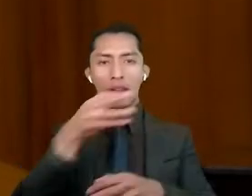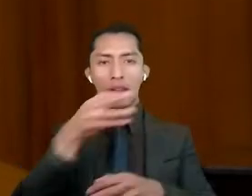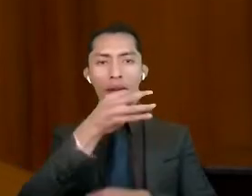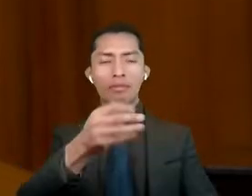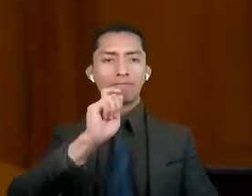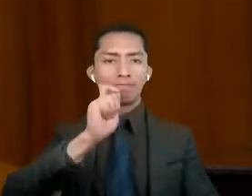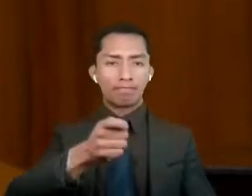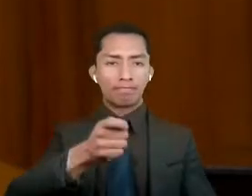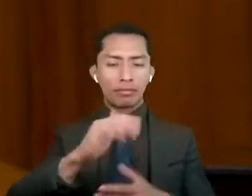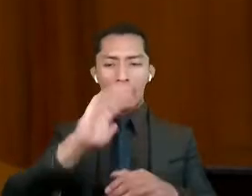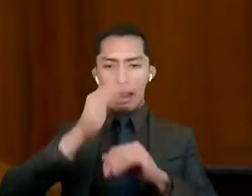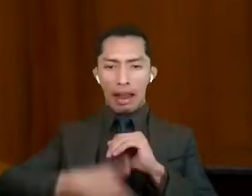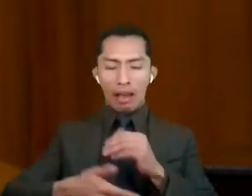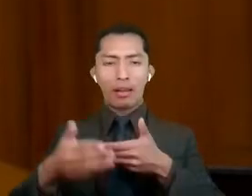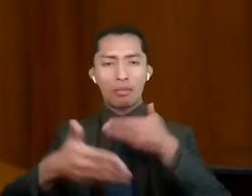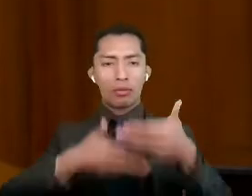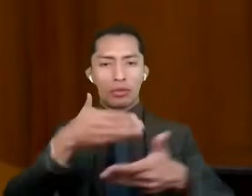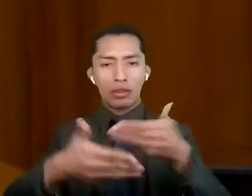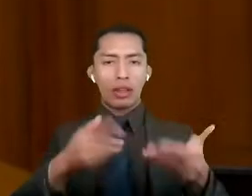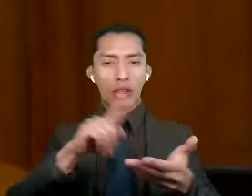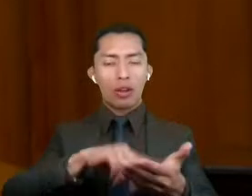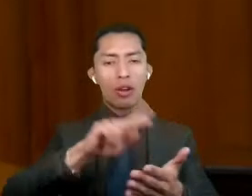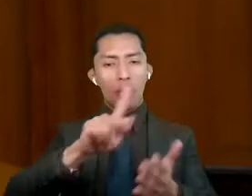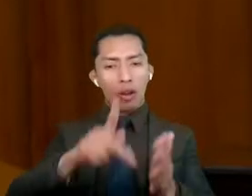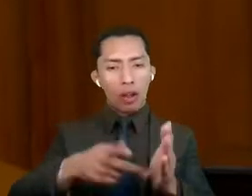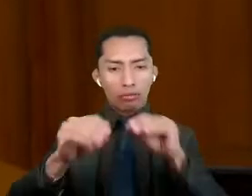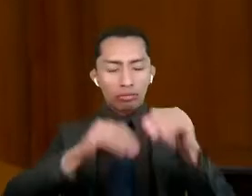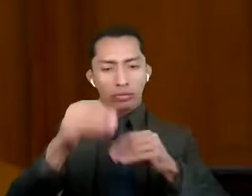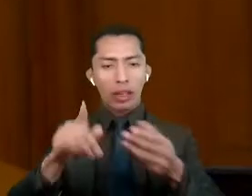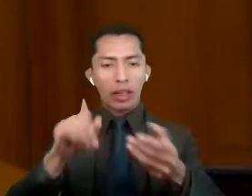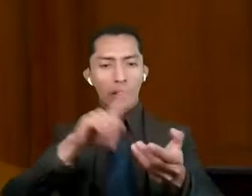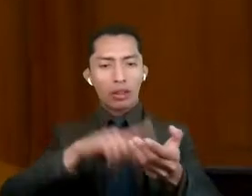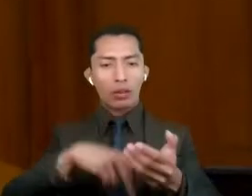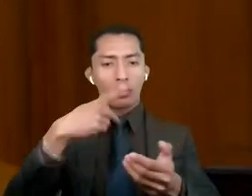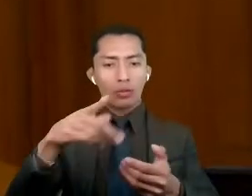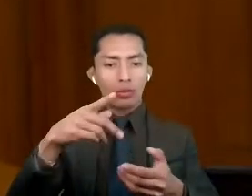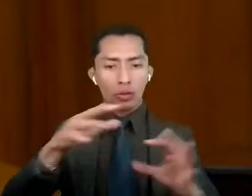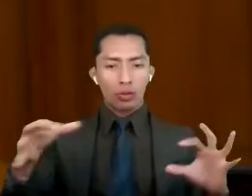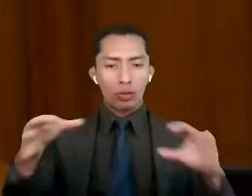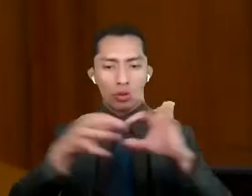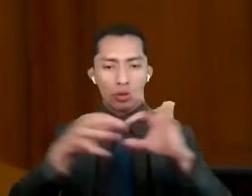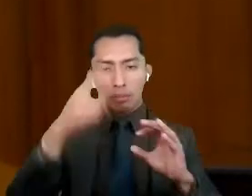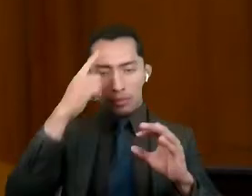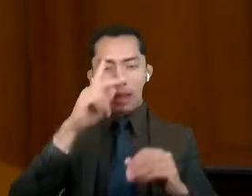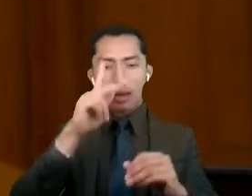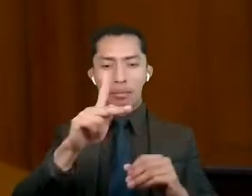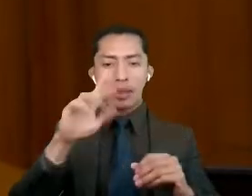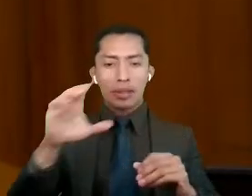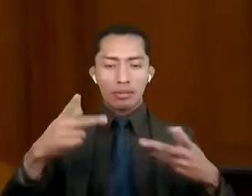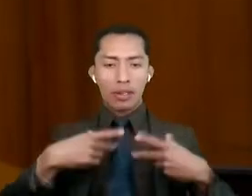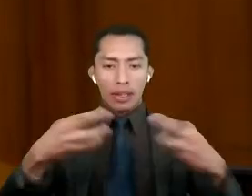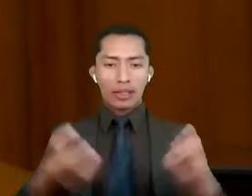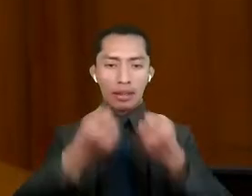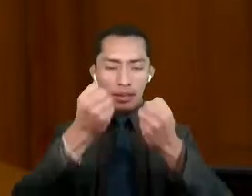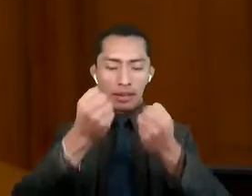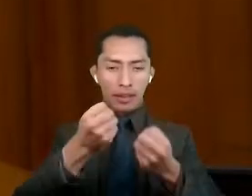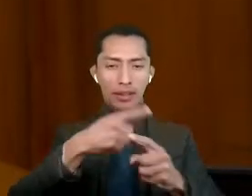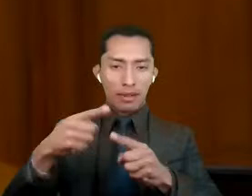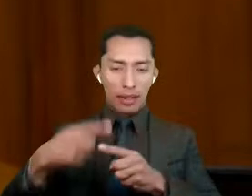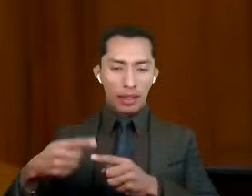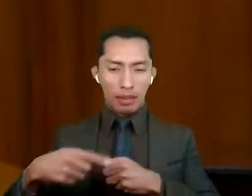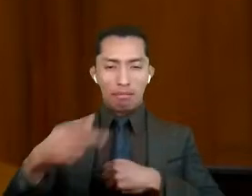que concluyó el proceso de reingeniería integral de la Coordinación General de Protección Civil y Gestión Integral de